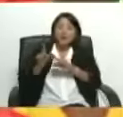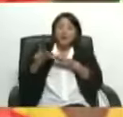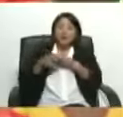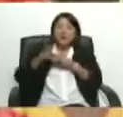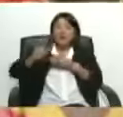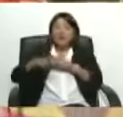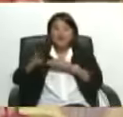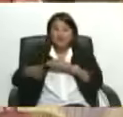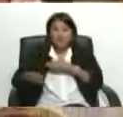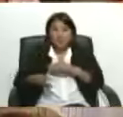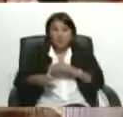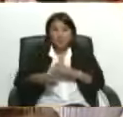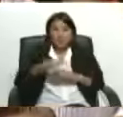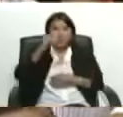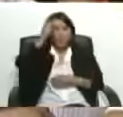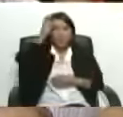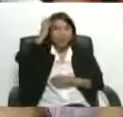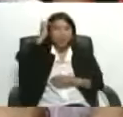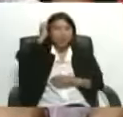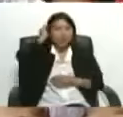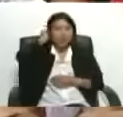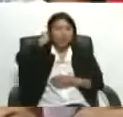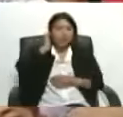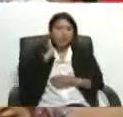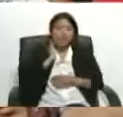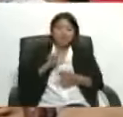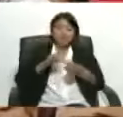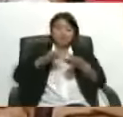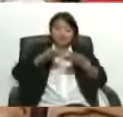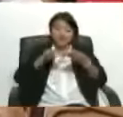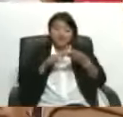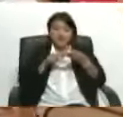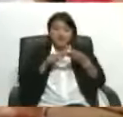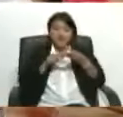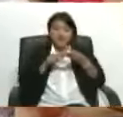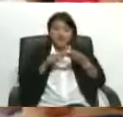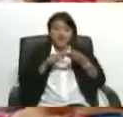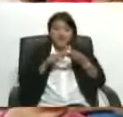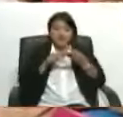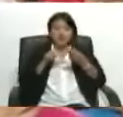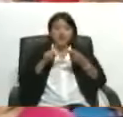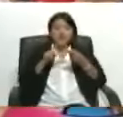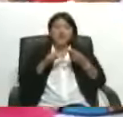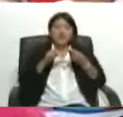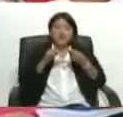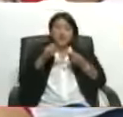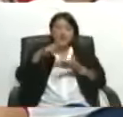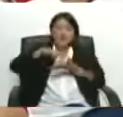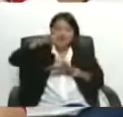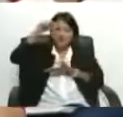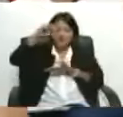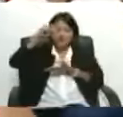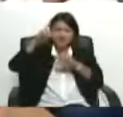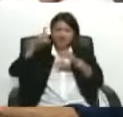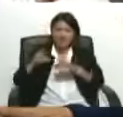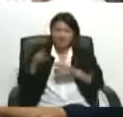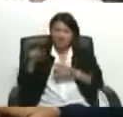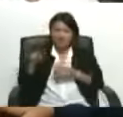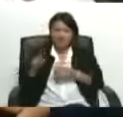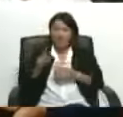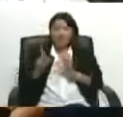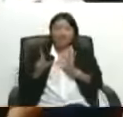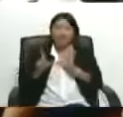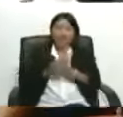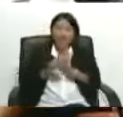Esequiba? Entonces fíjense, son tres cosas. Laudo arbitral, si no